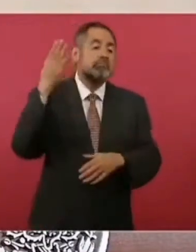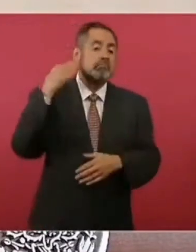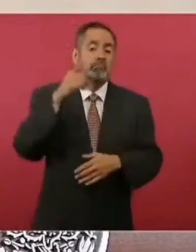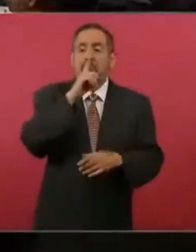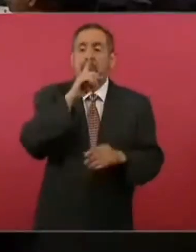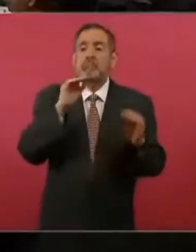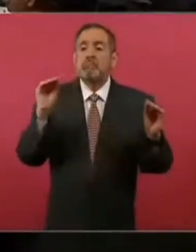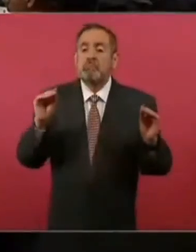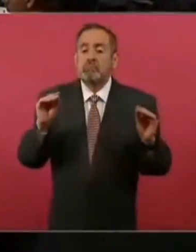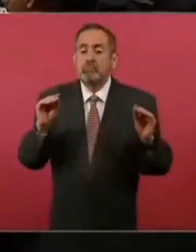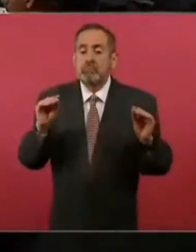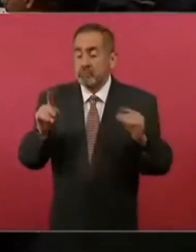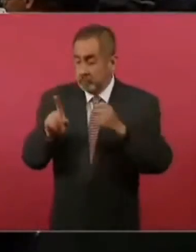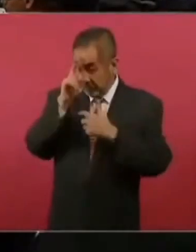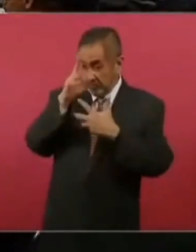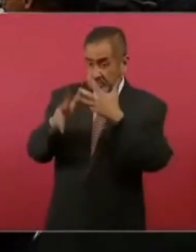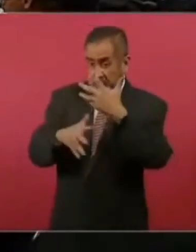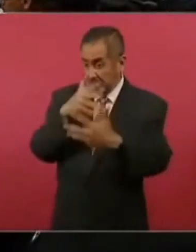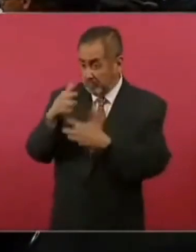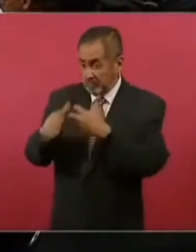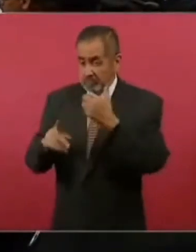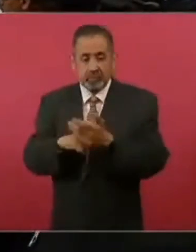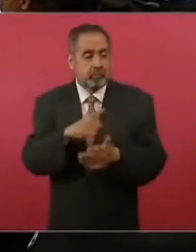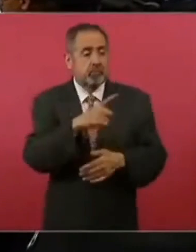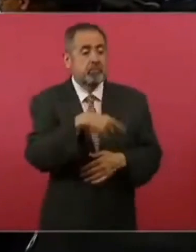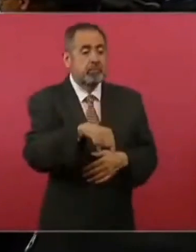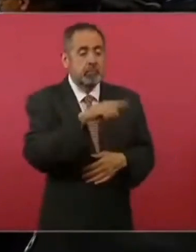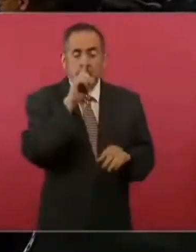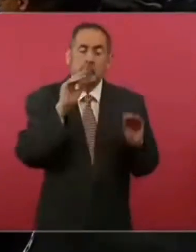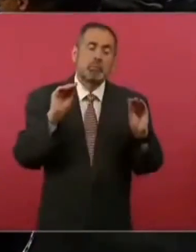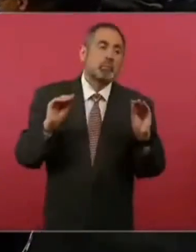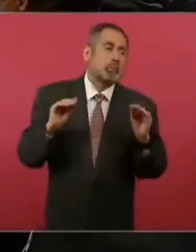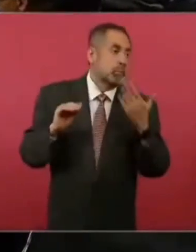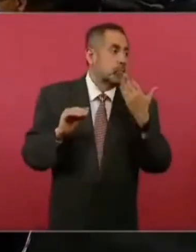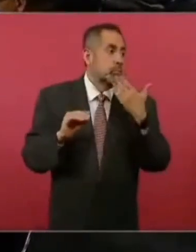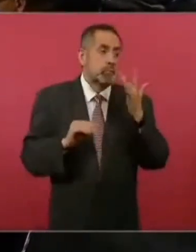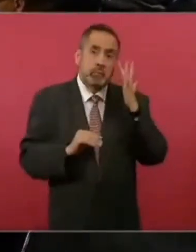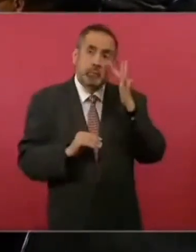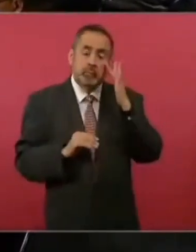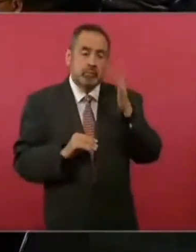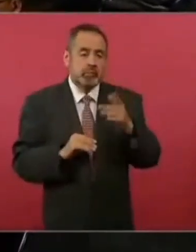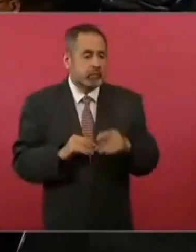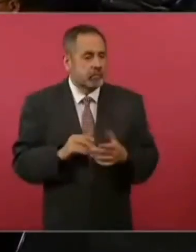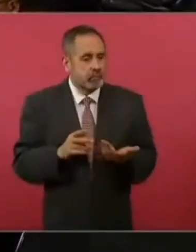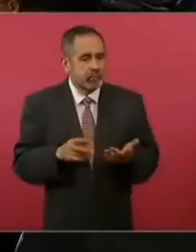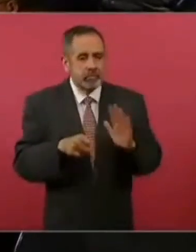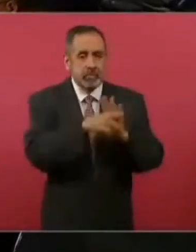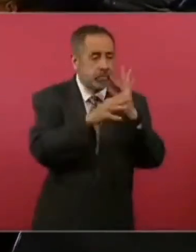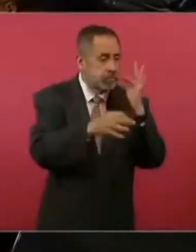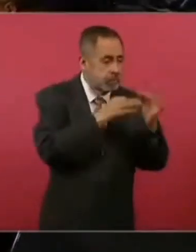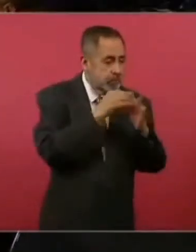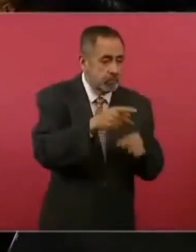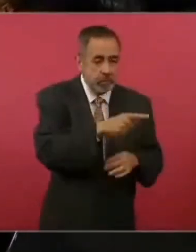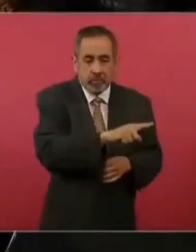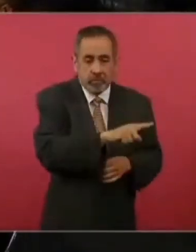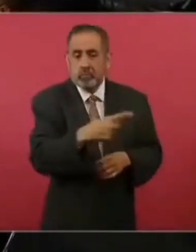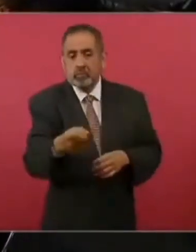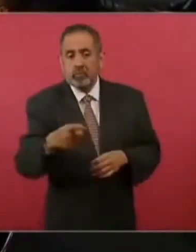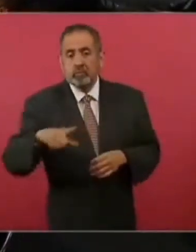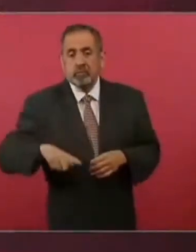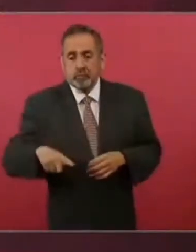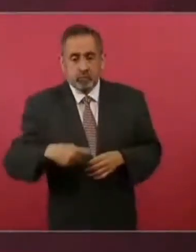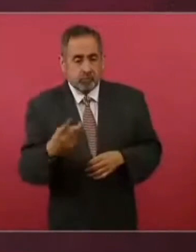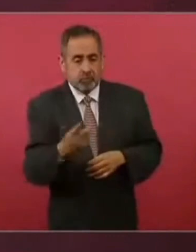con la violencia que imperaba. Es más, llegaban a acuerdos los medios de información con el